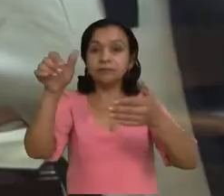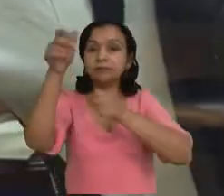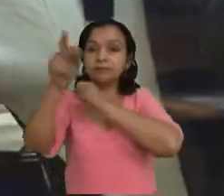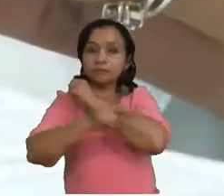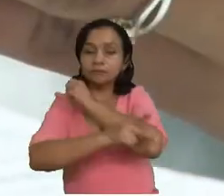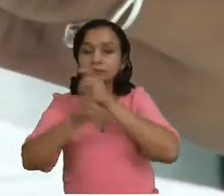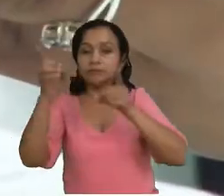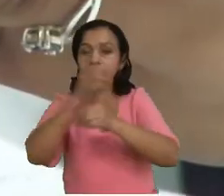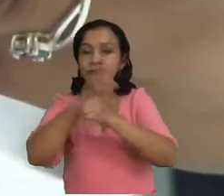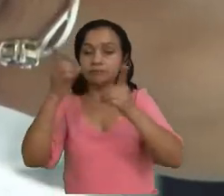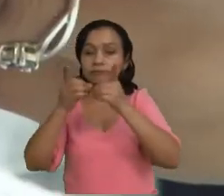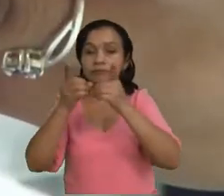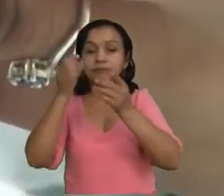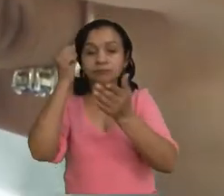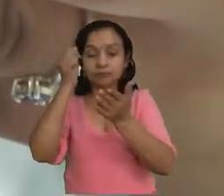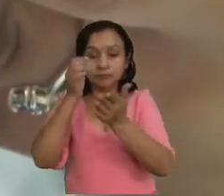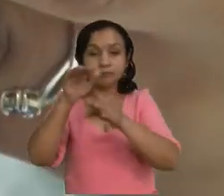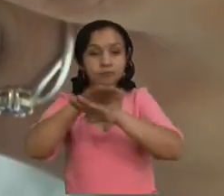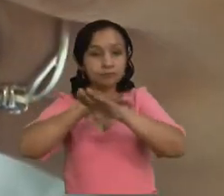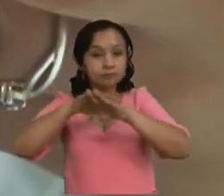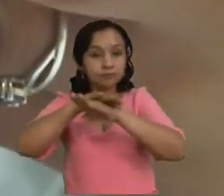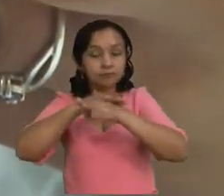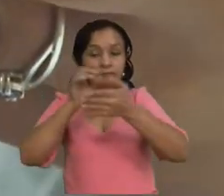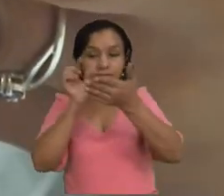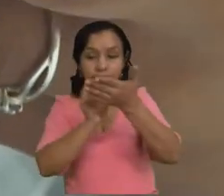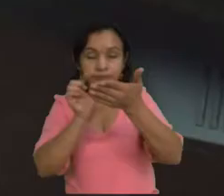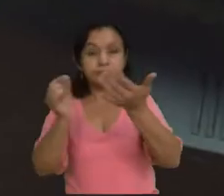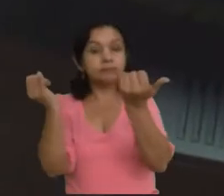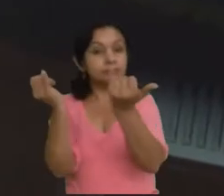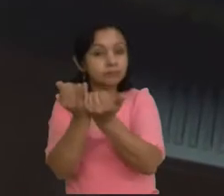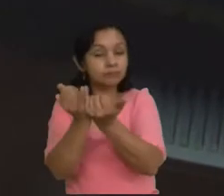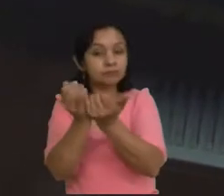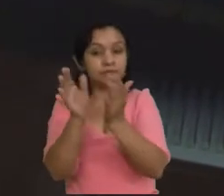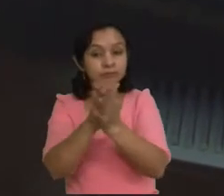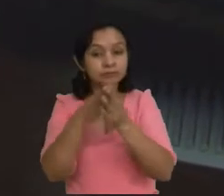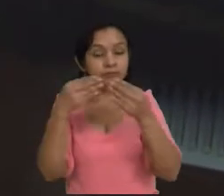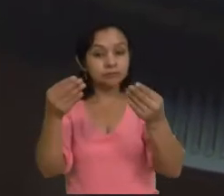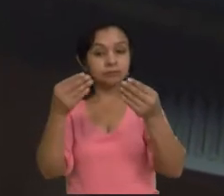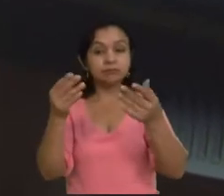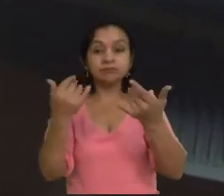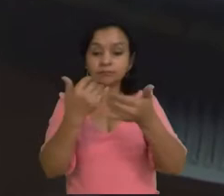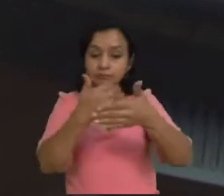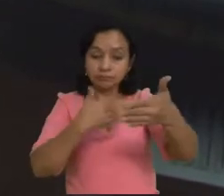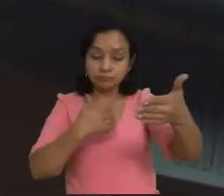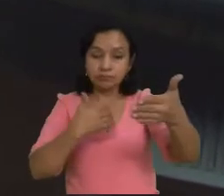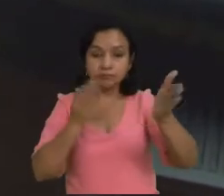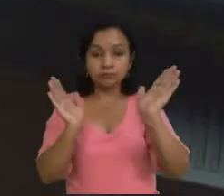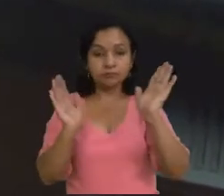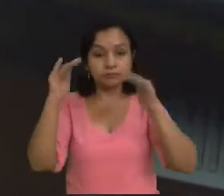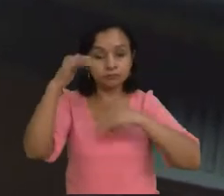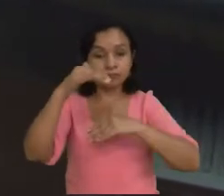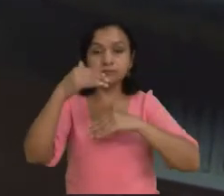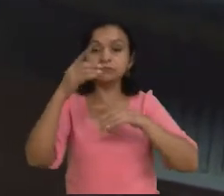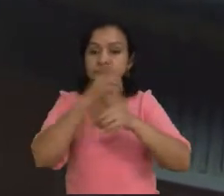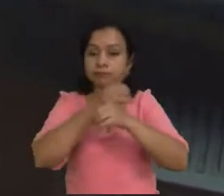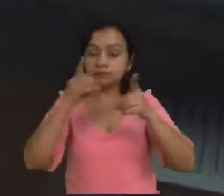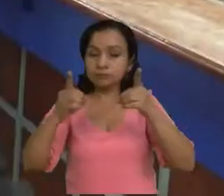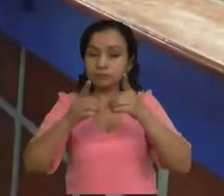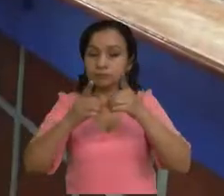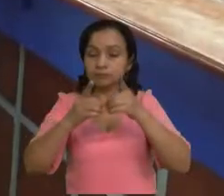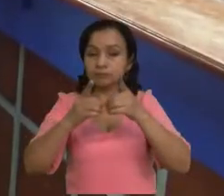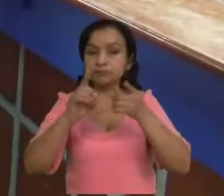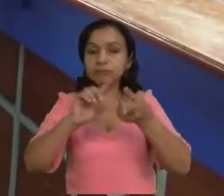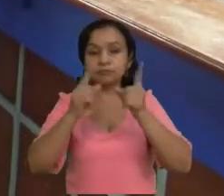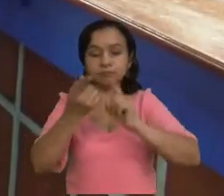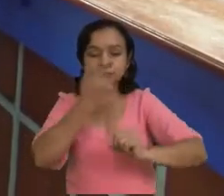deberán estar autenticados o apostillados. Asimismo, los documentos de certificado y diplomas solicitados deberán ser traducidos